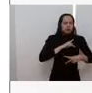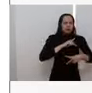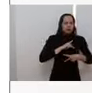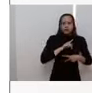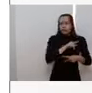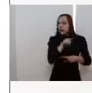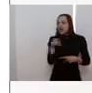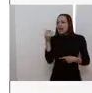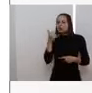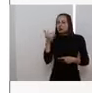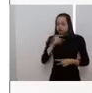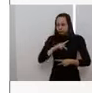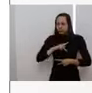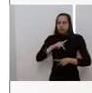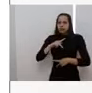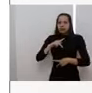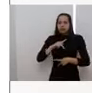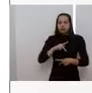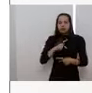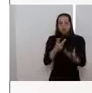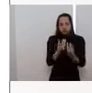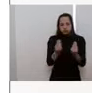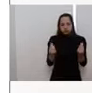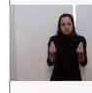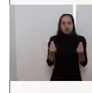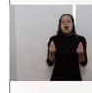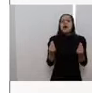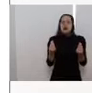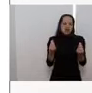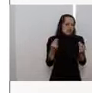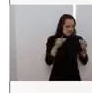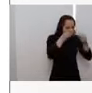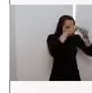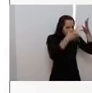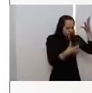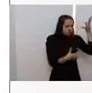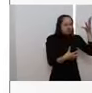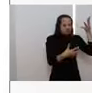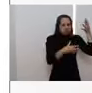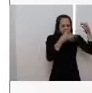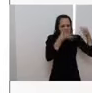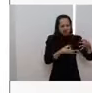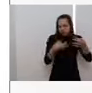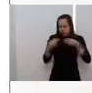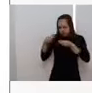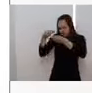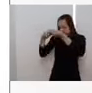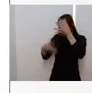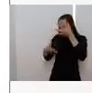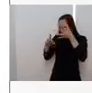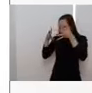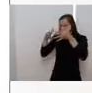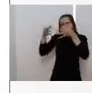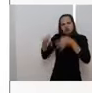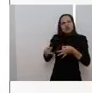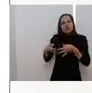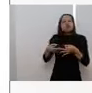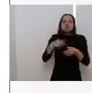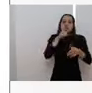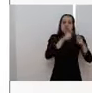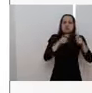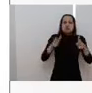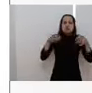absolutamente delimitado unas rutas muy bien establecidas el personal absolutamente entrenado entonces hicimos la